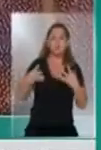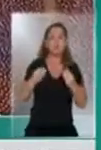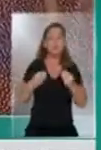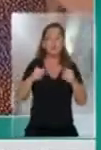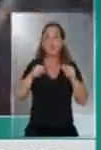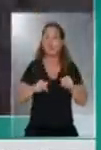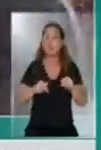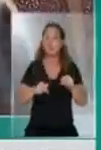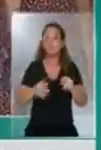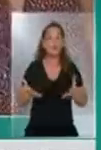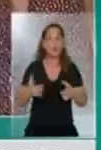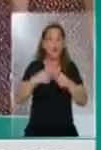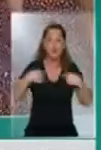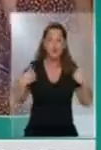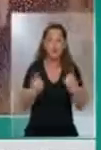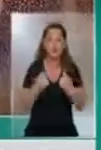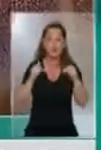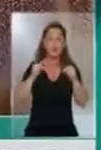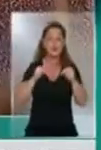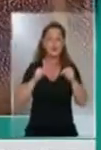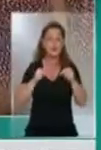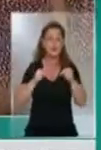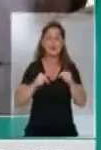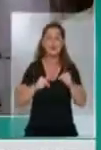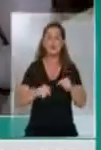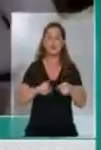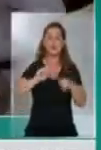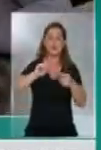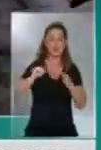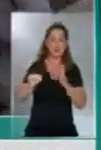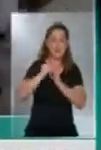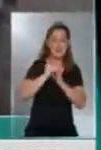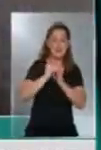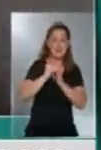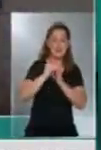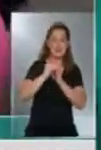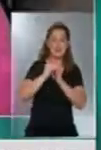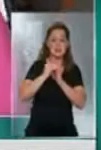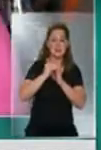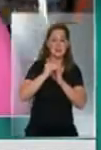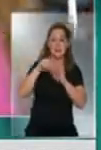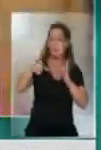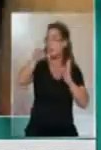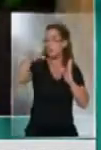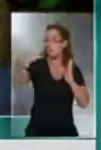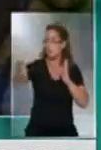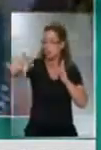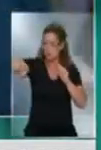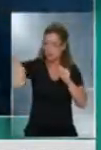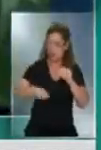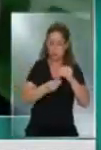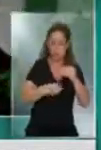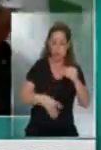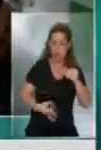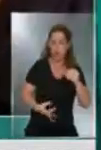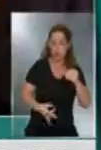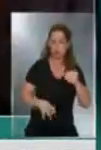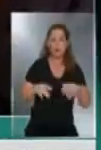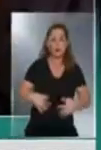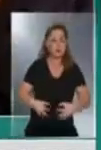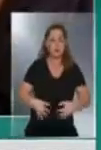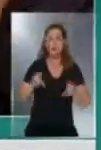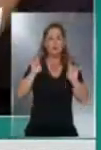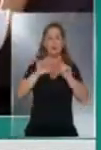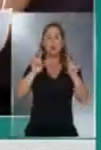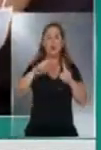debamos ampliar los criterios para incluir personas con enfermedad ahora hacia síntomas gastrointestinales. Hay que ver la